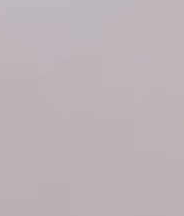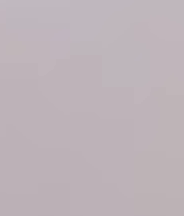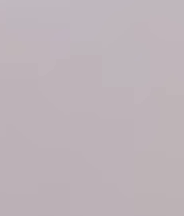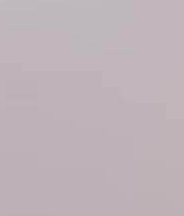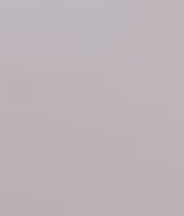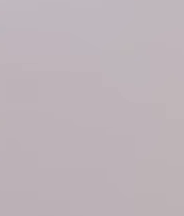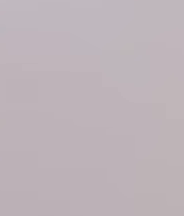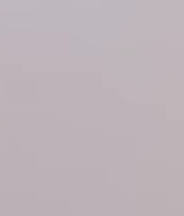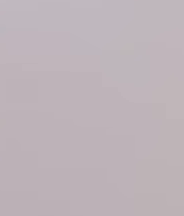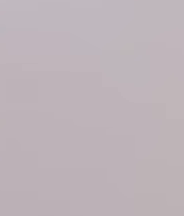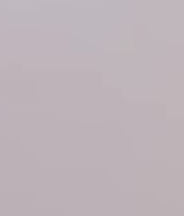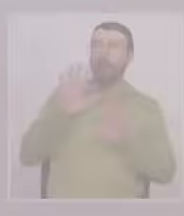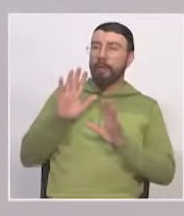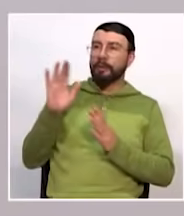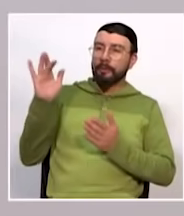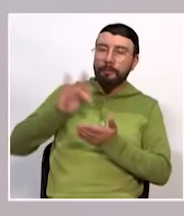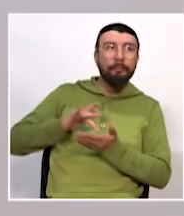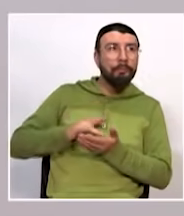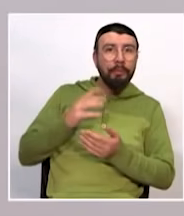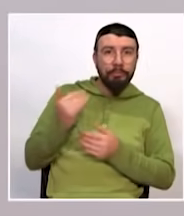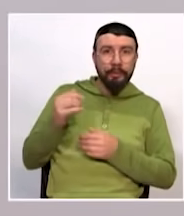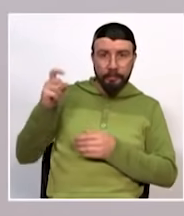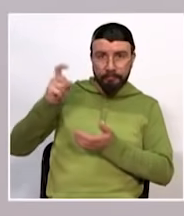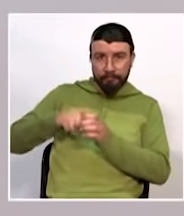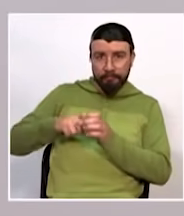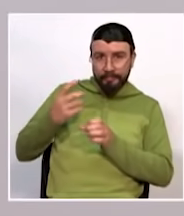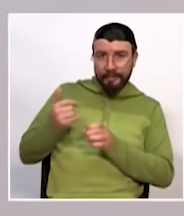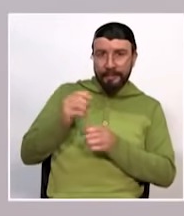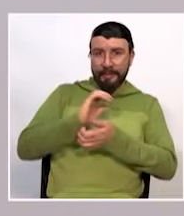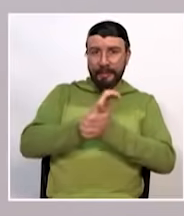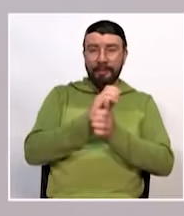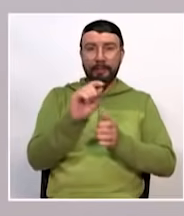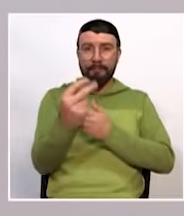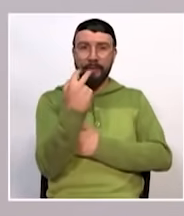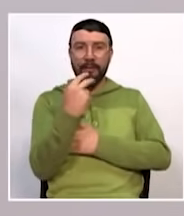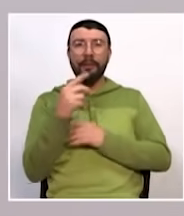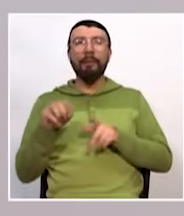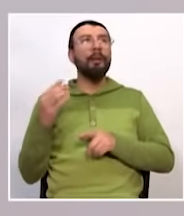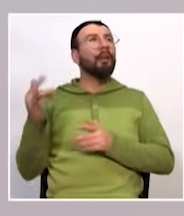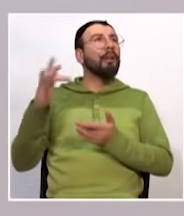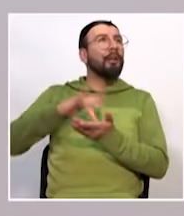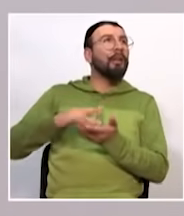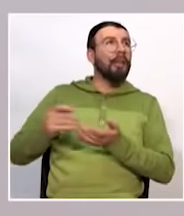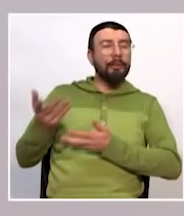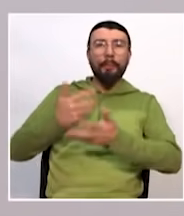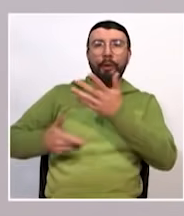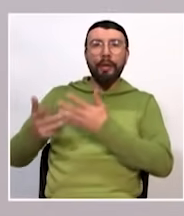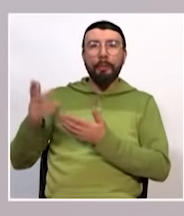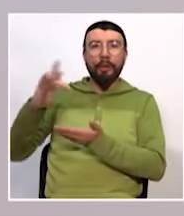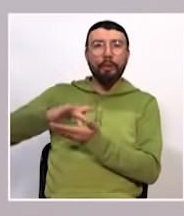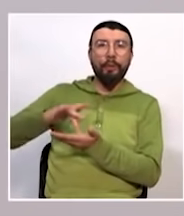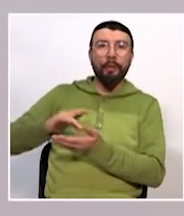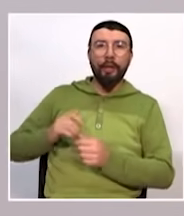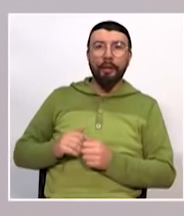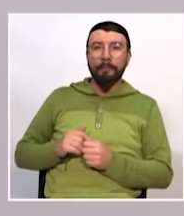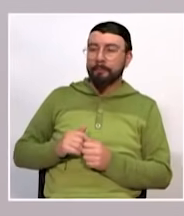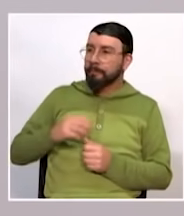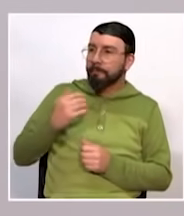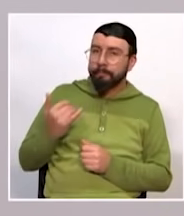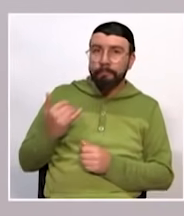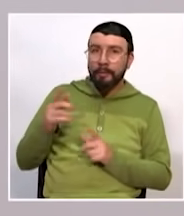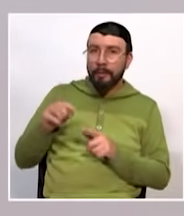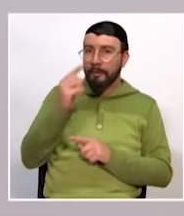programa por este canal tele café y desde luego por la red social de facebook facebook line doctor rojas en la cuenta